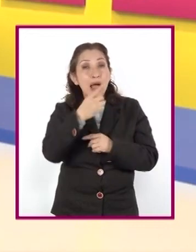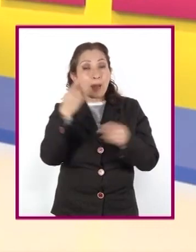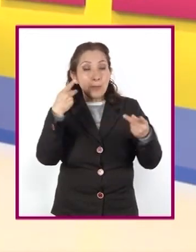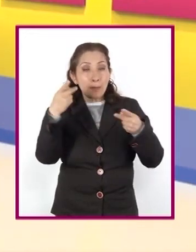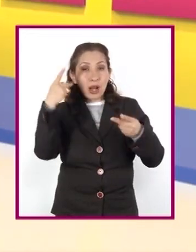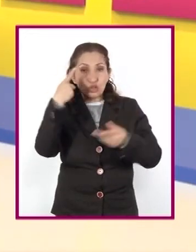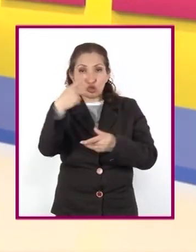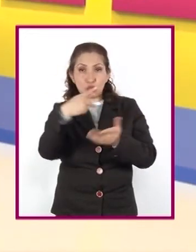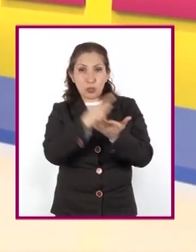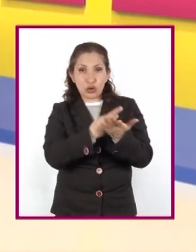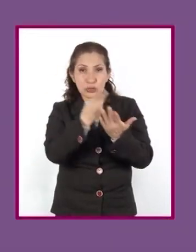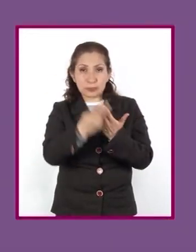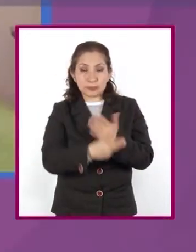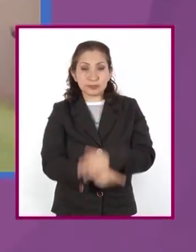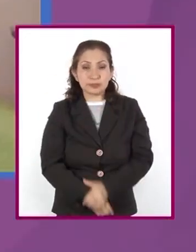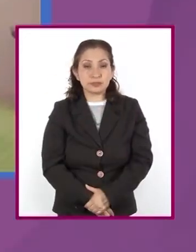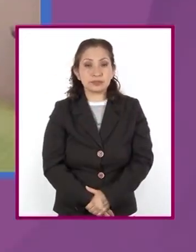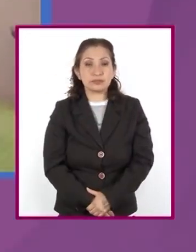su proyecto.